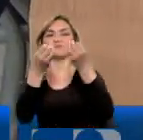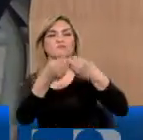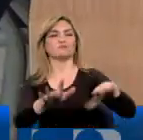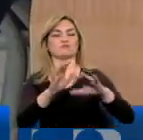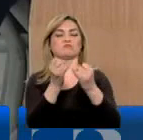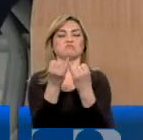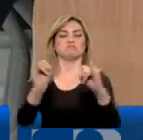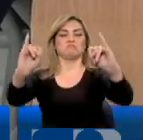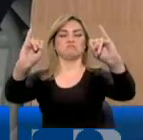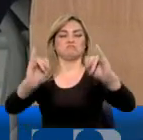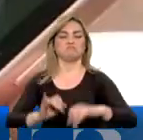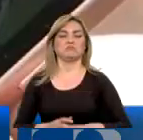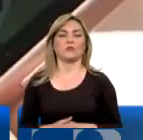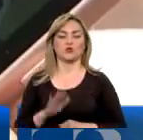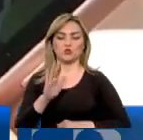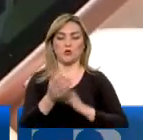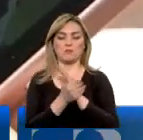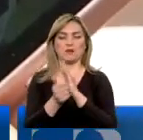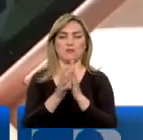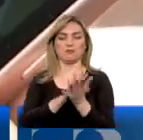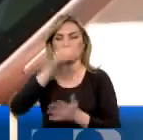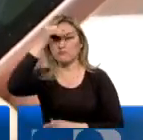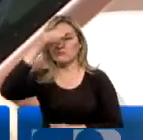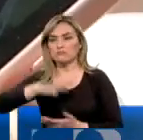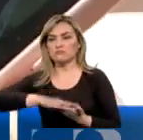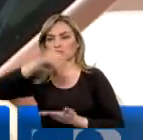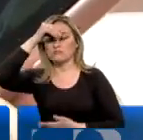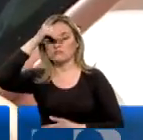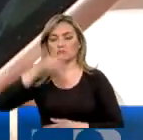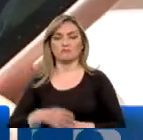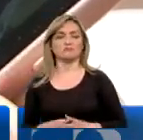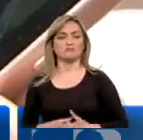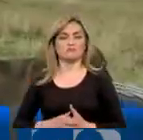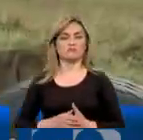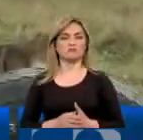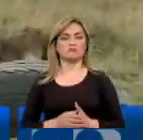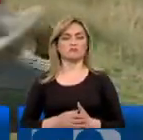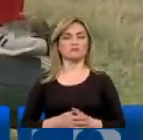su independencia y su capacidad de aprender junto a sus pares.